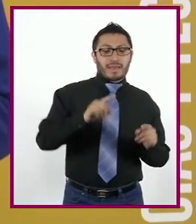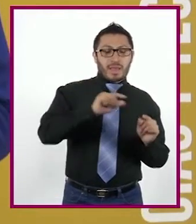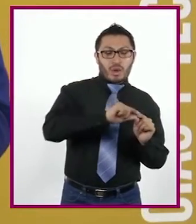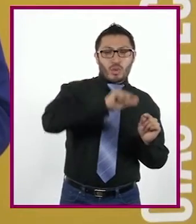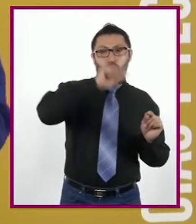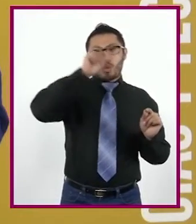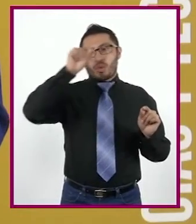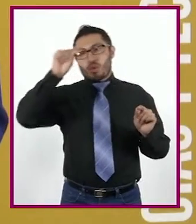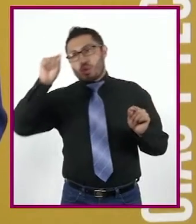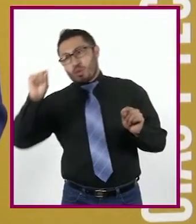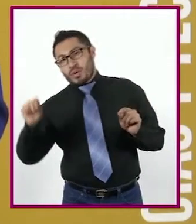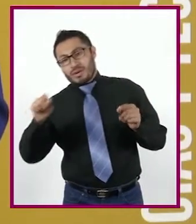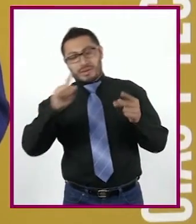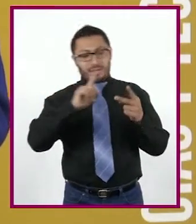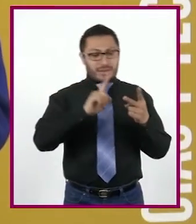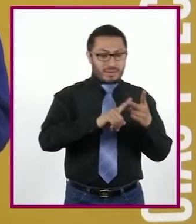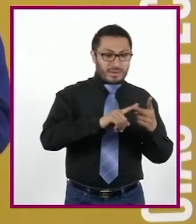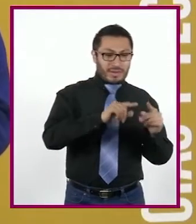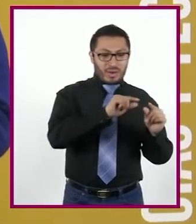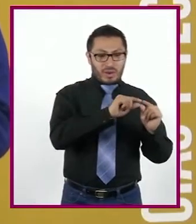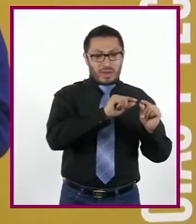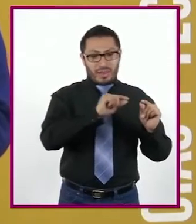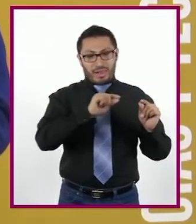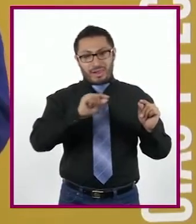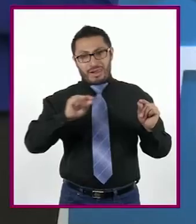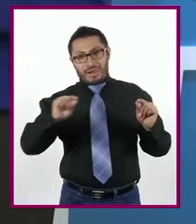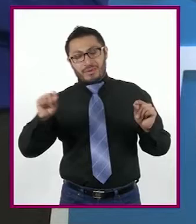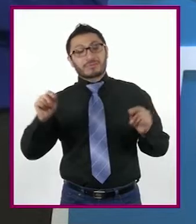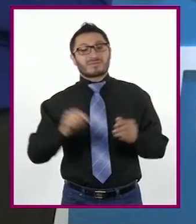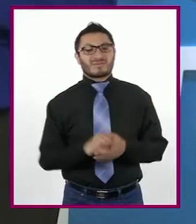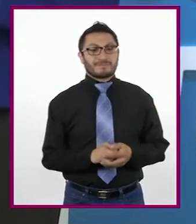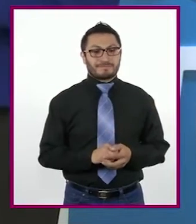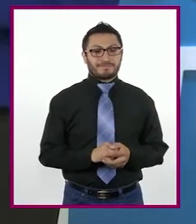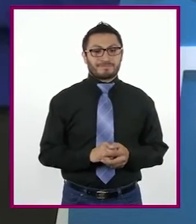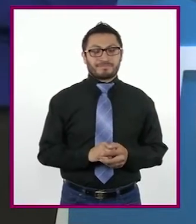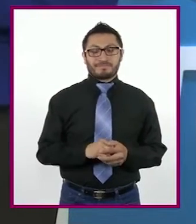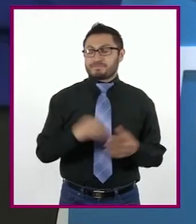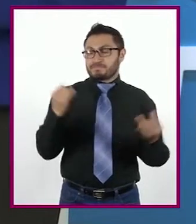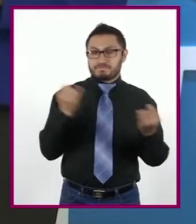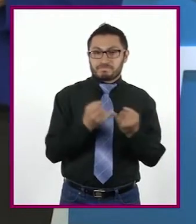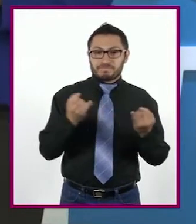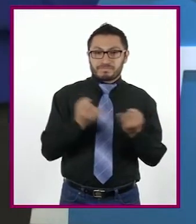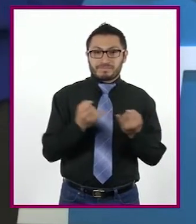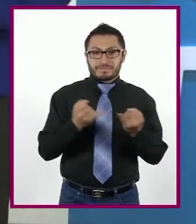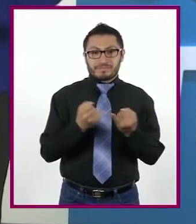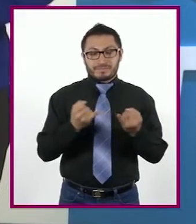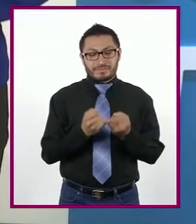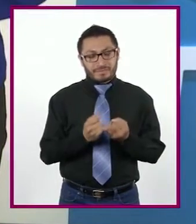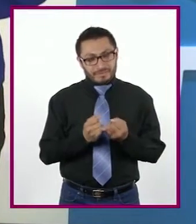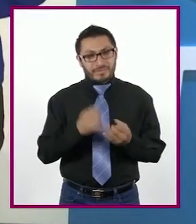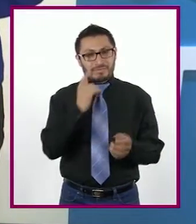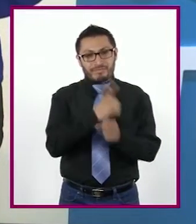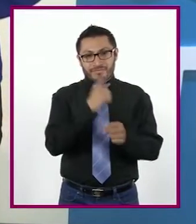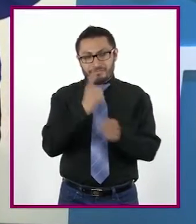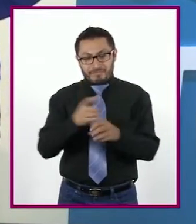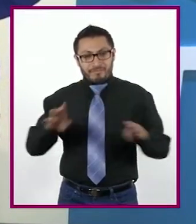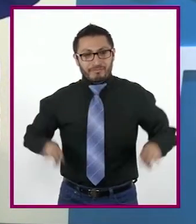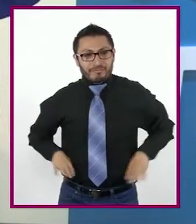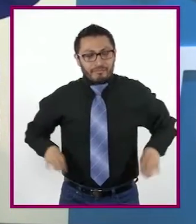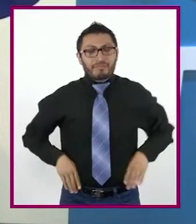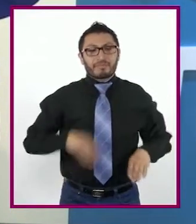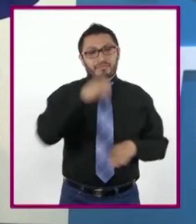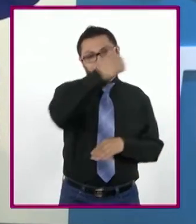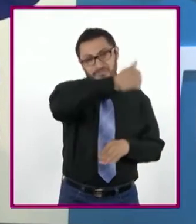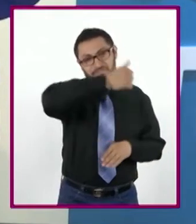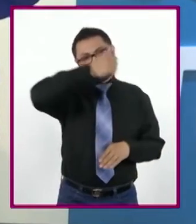objeto y el movimiento uniformemente acelerado. También identificamos las características de cada